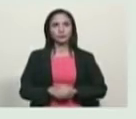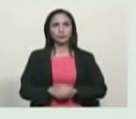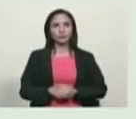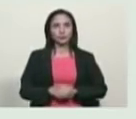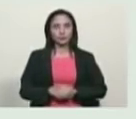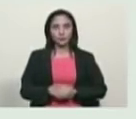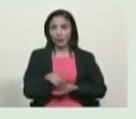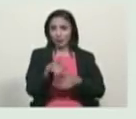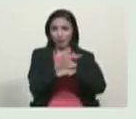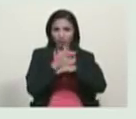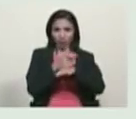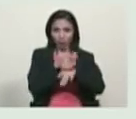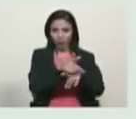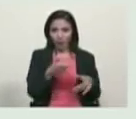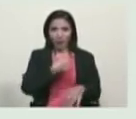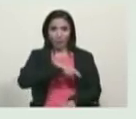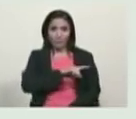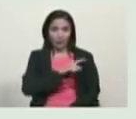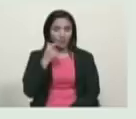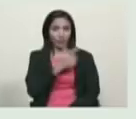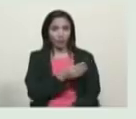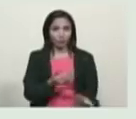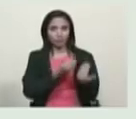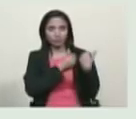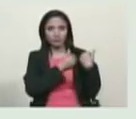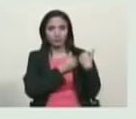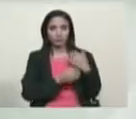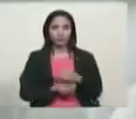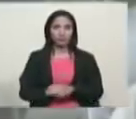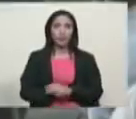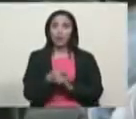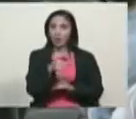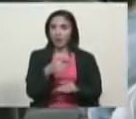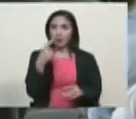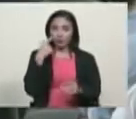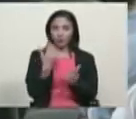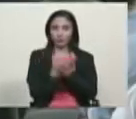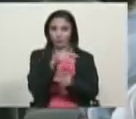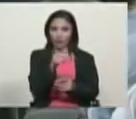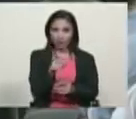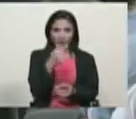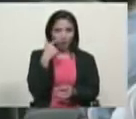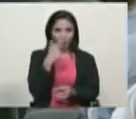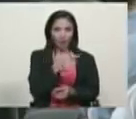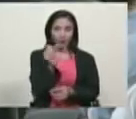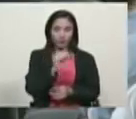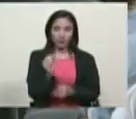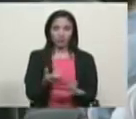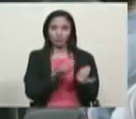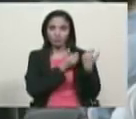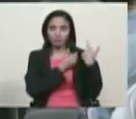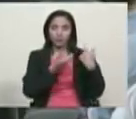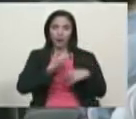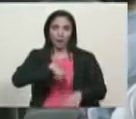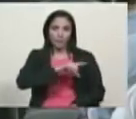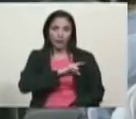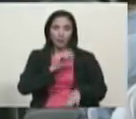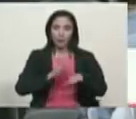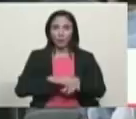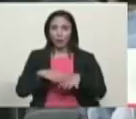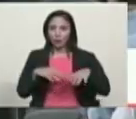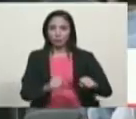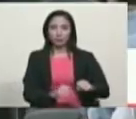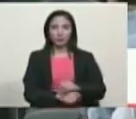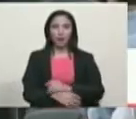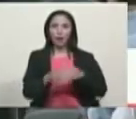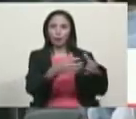va a gobernar España muy pronto. Van a gobernarla, ustedes verán, porque van a agarrar por el cuello al